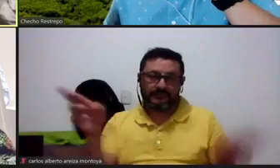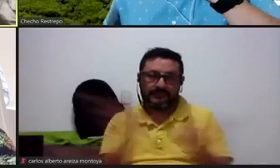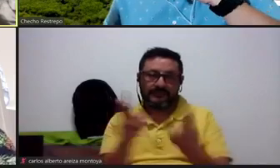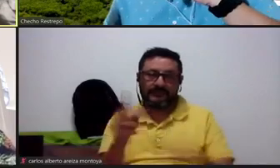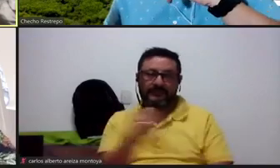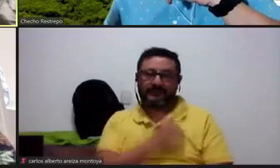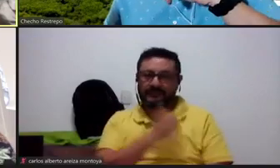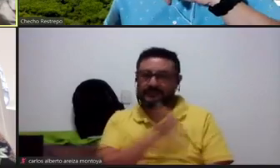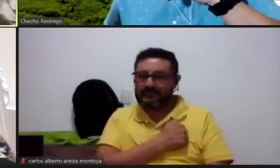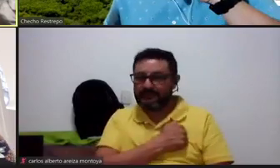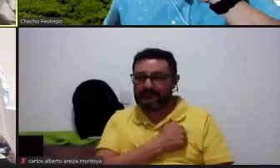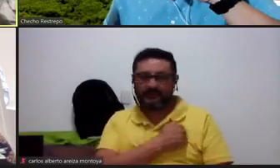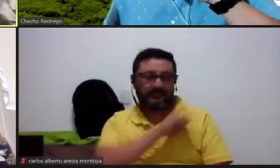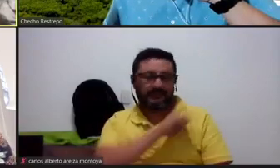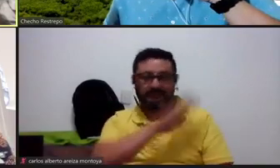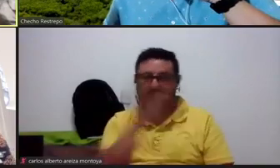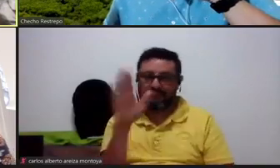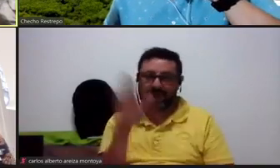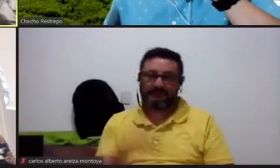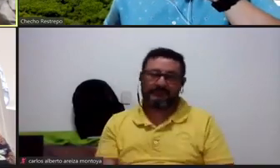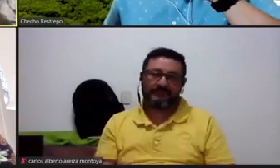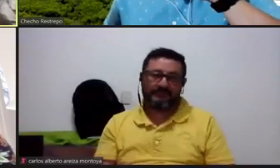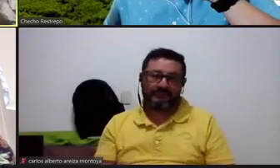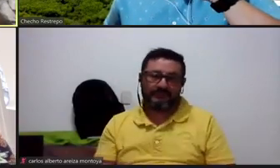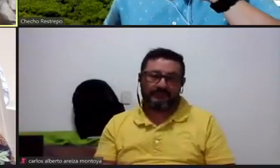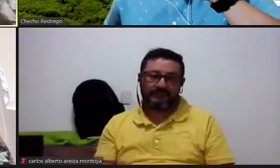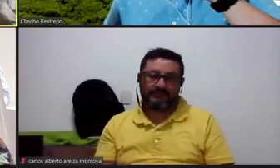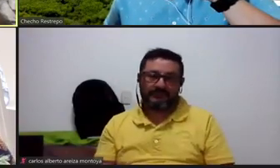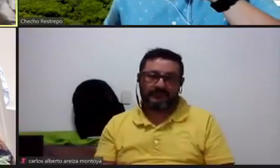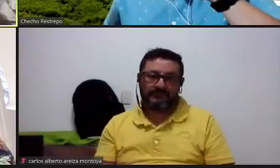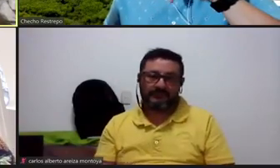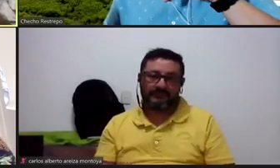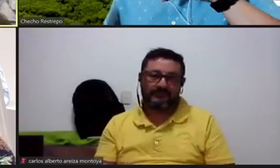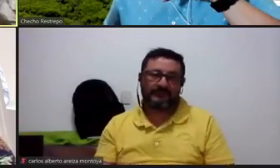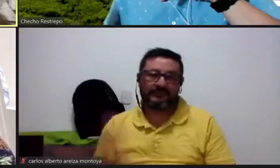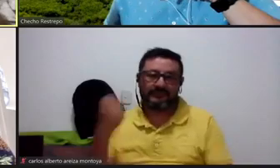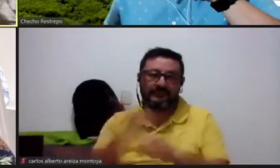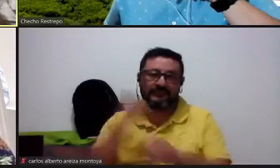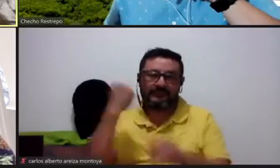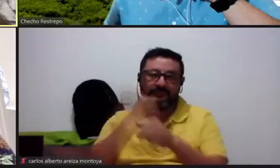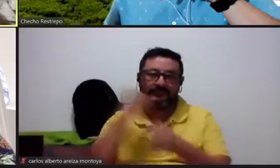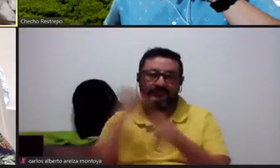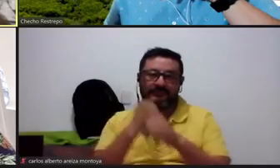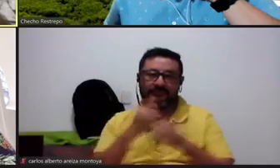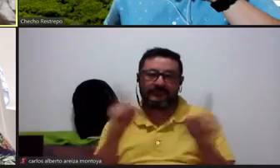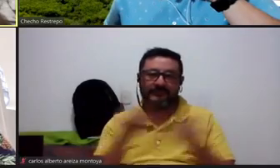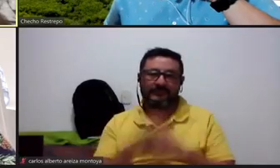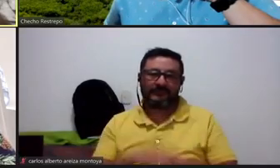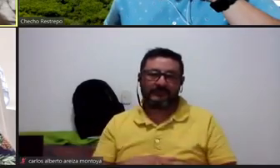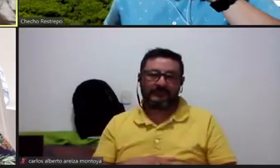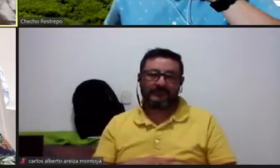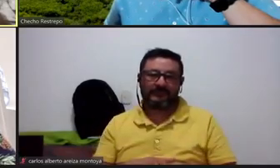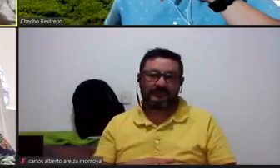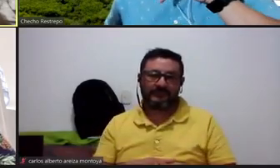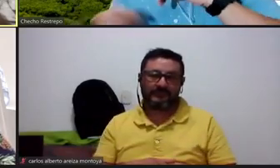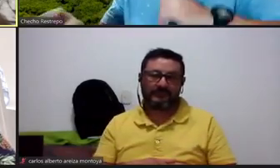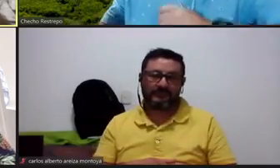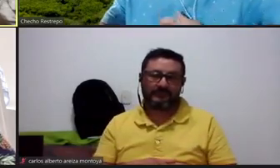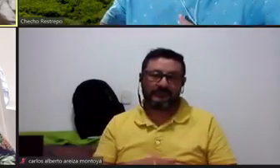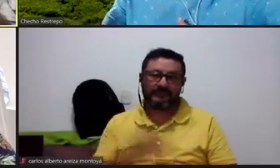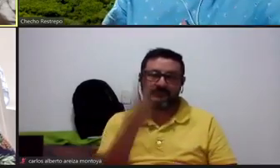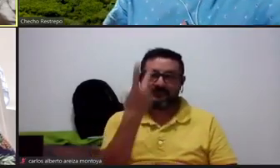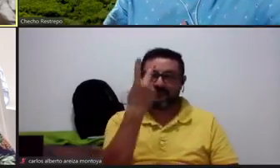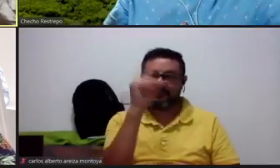sea, es darle valor a lo que uno ha trabajado. Tú no puedes dedicar 8, 10, 15, 20 años de tu